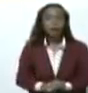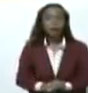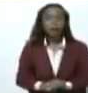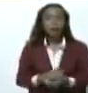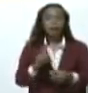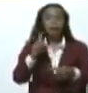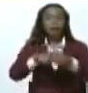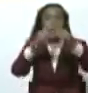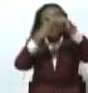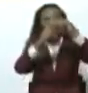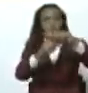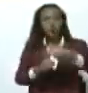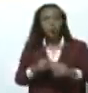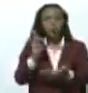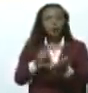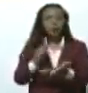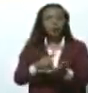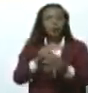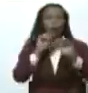registra una participación de